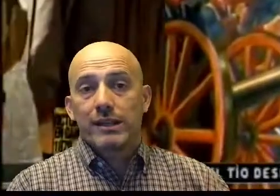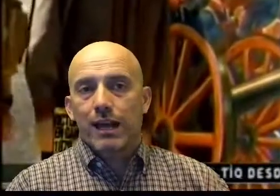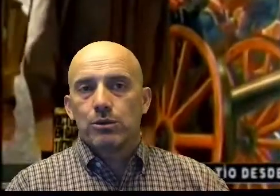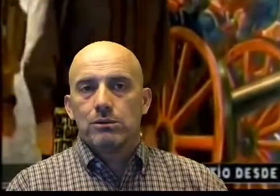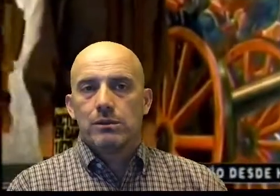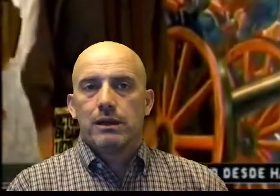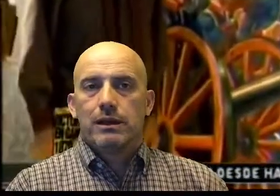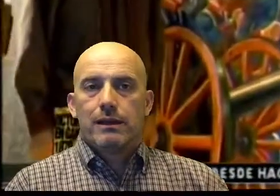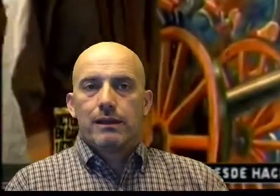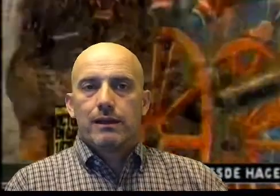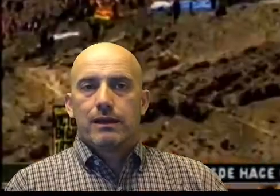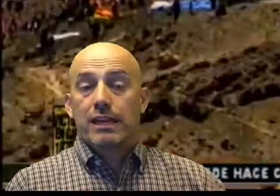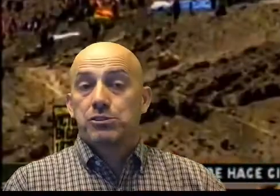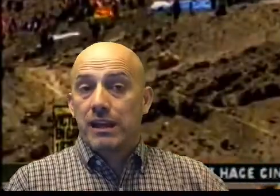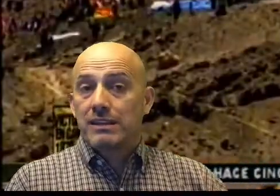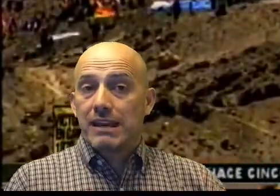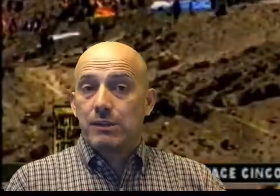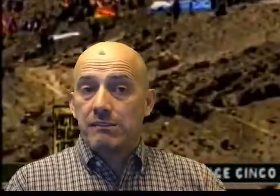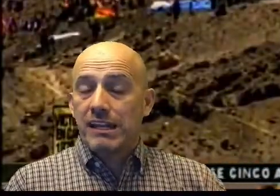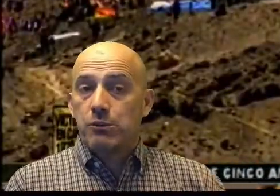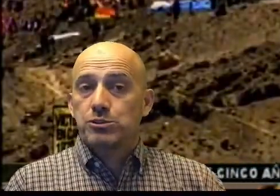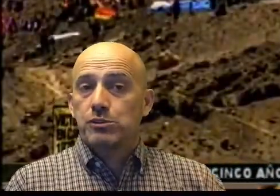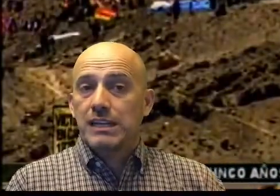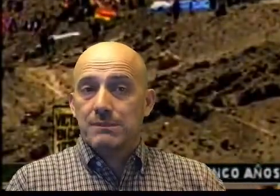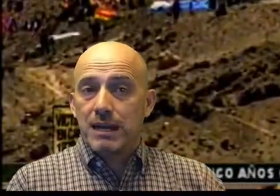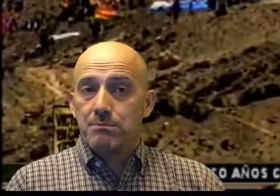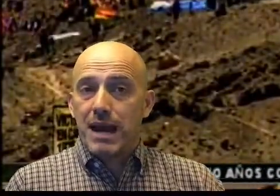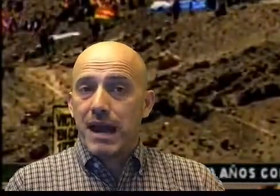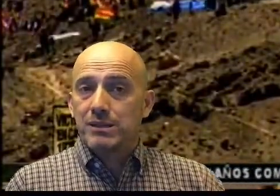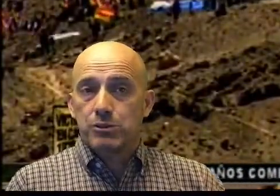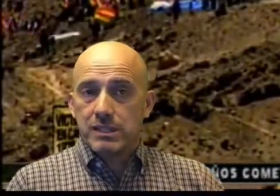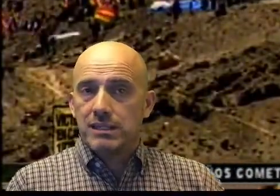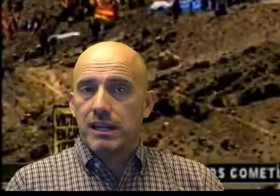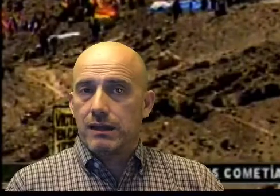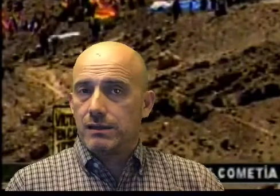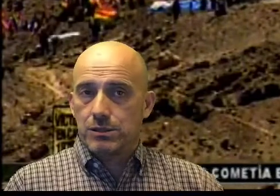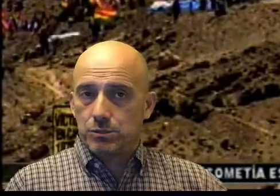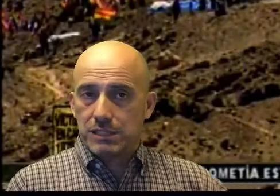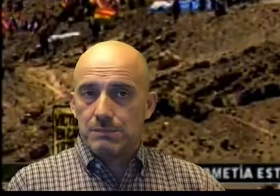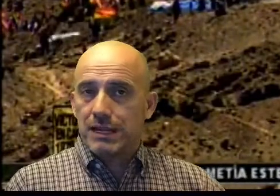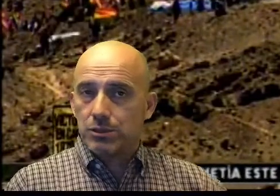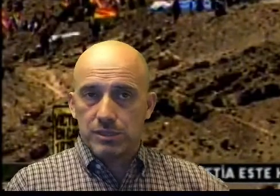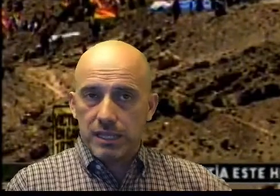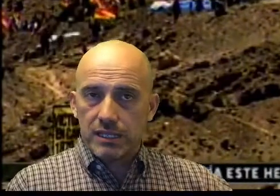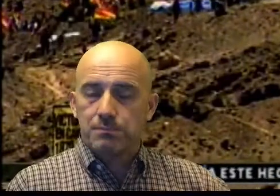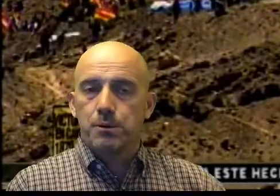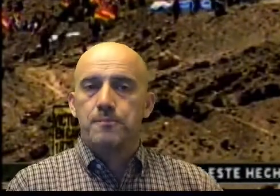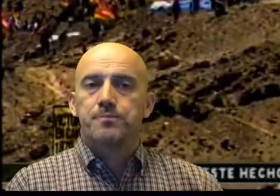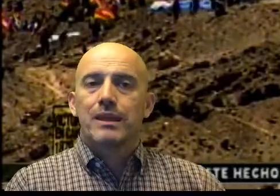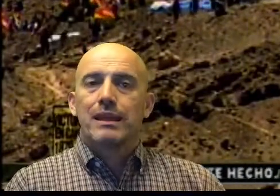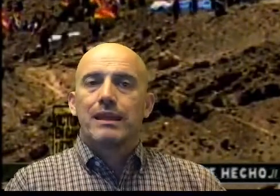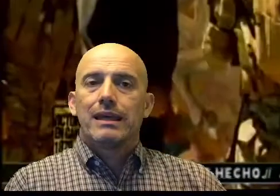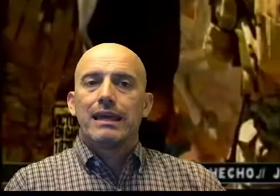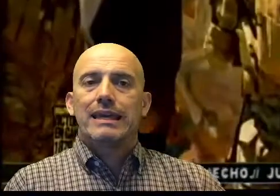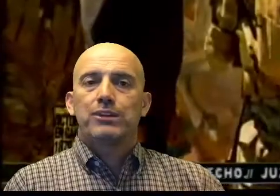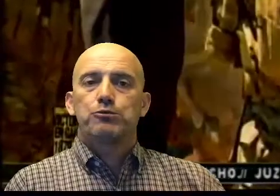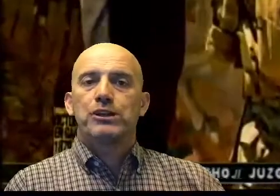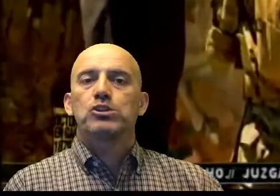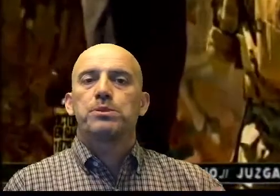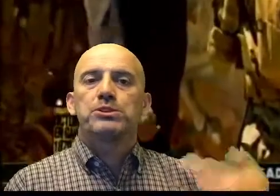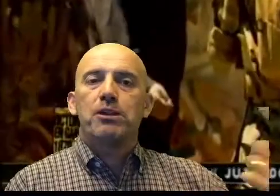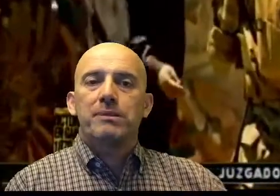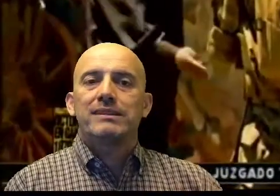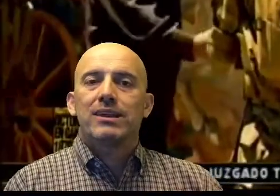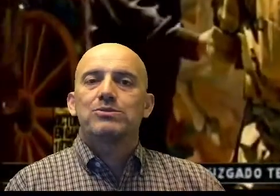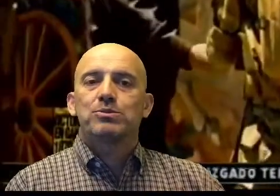tesis de posgrado que es olimpia boliviana no es sobre el tema del mar ni sobre chile y es un tema escrito hace ya tiempo es que